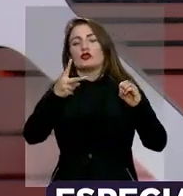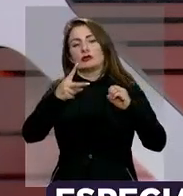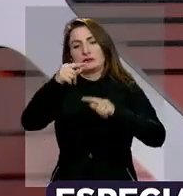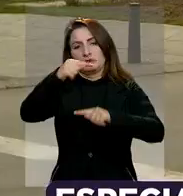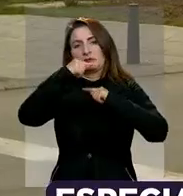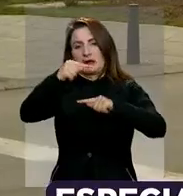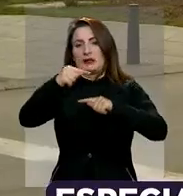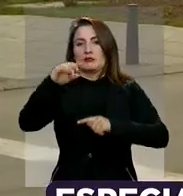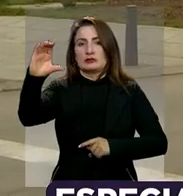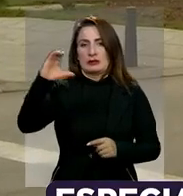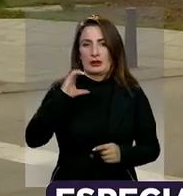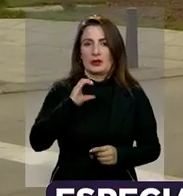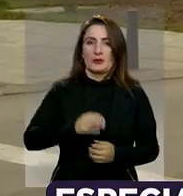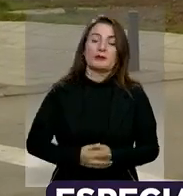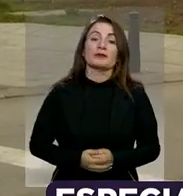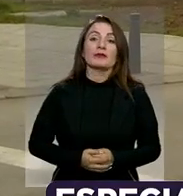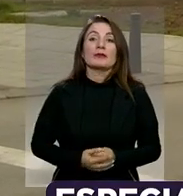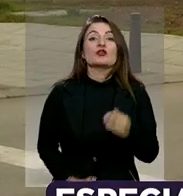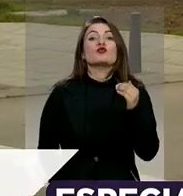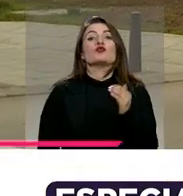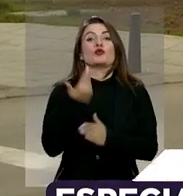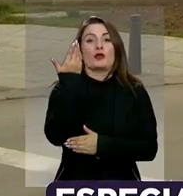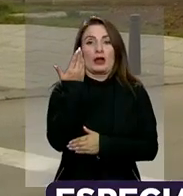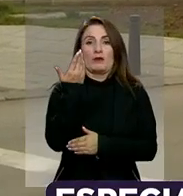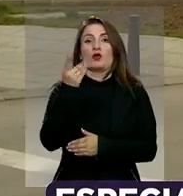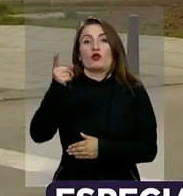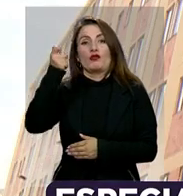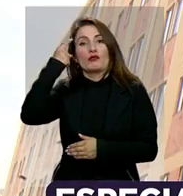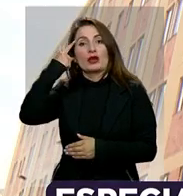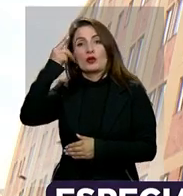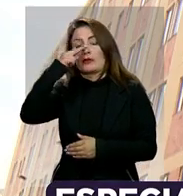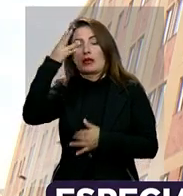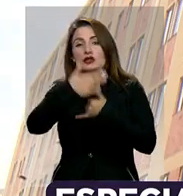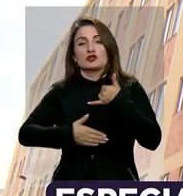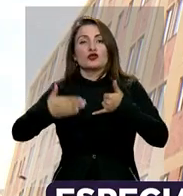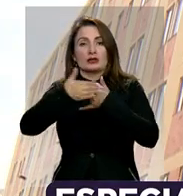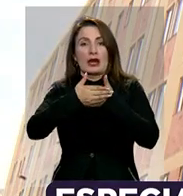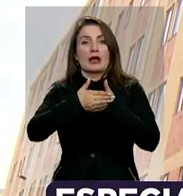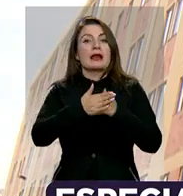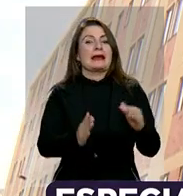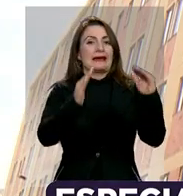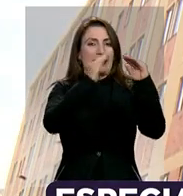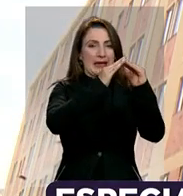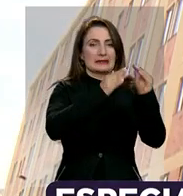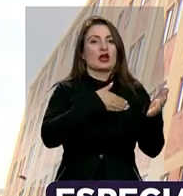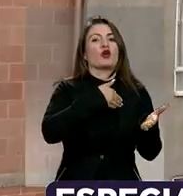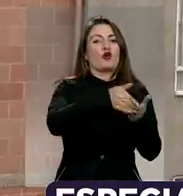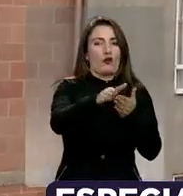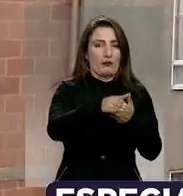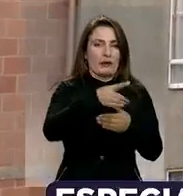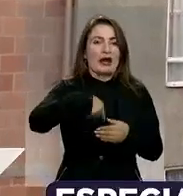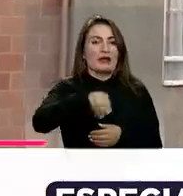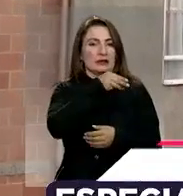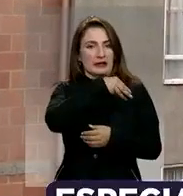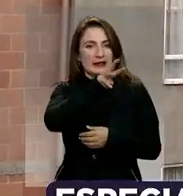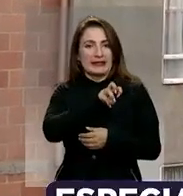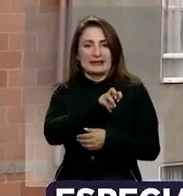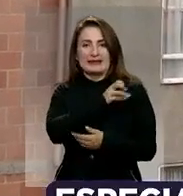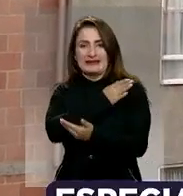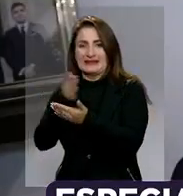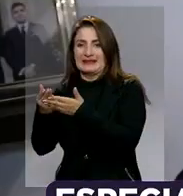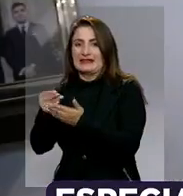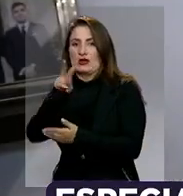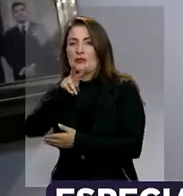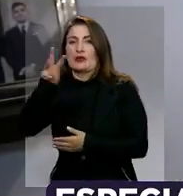mínimos. Es la nueva apuesta del Gobierno Nacional para facilitar el acceso a una vivienda por parte de la población entre 18 y 28